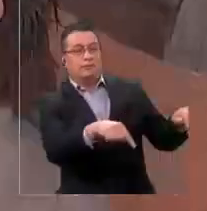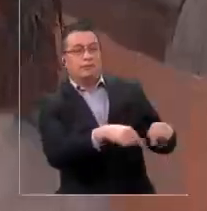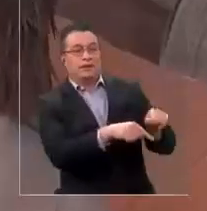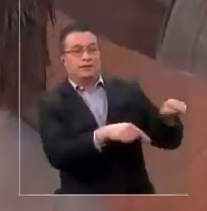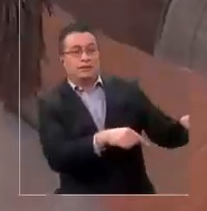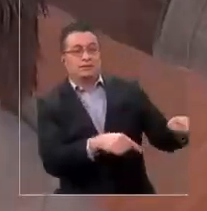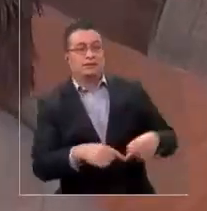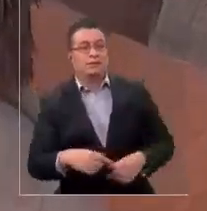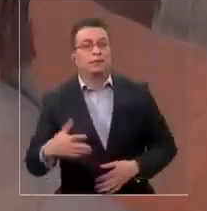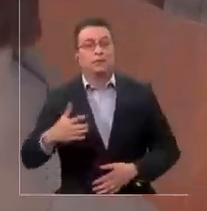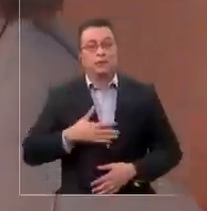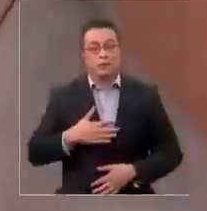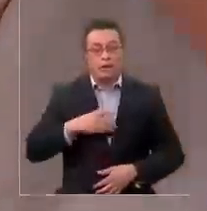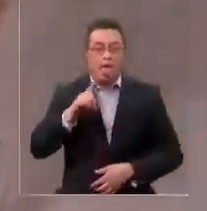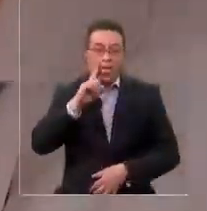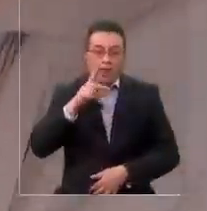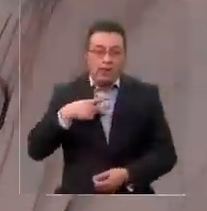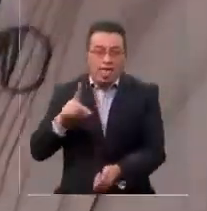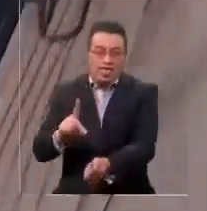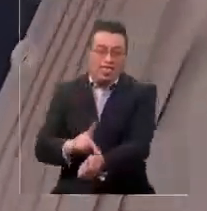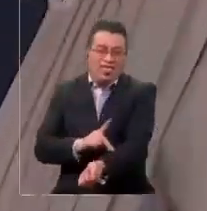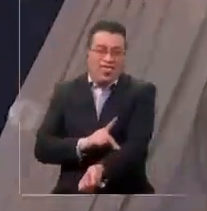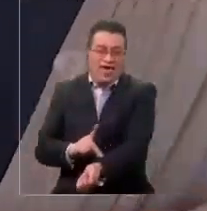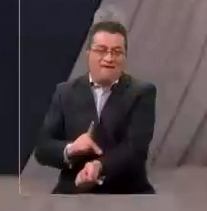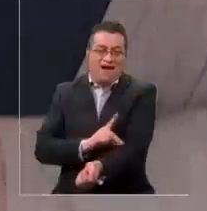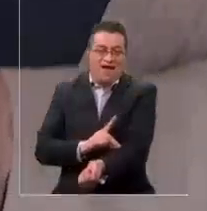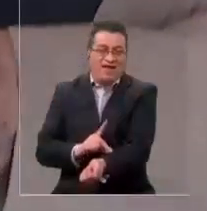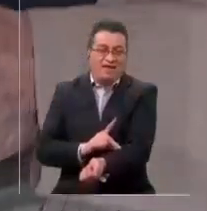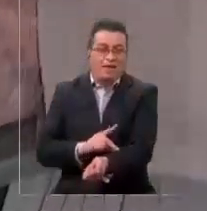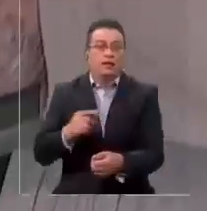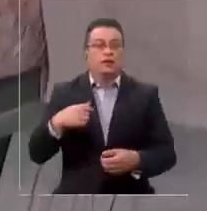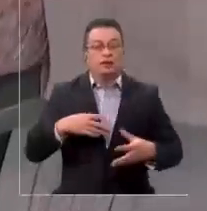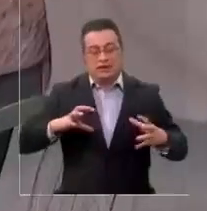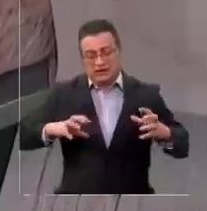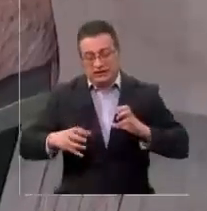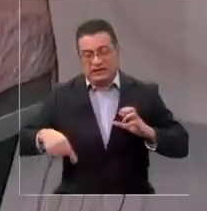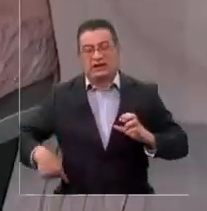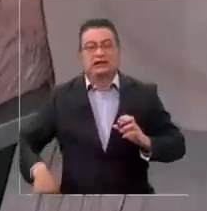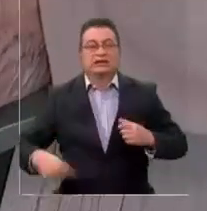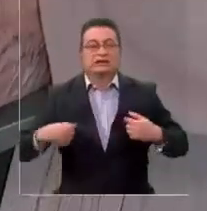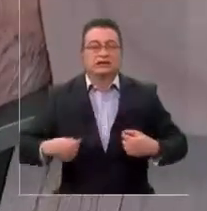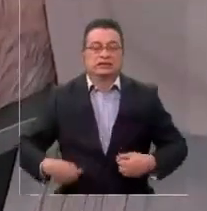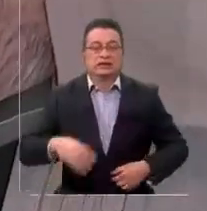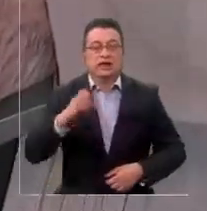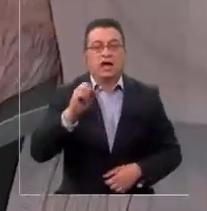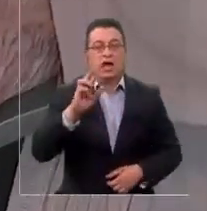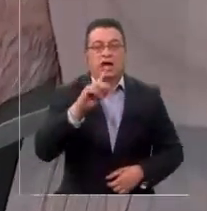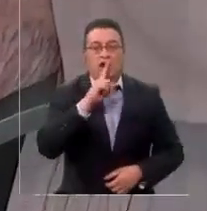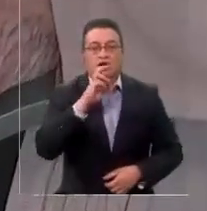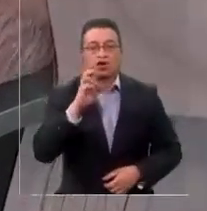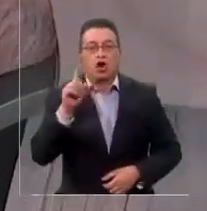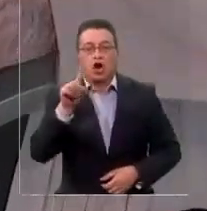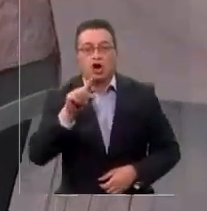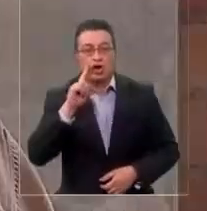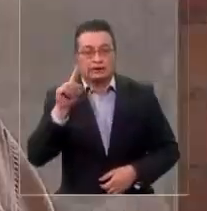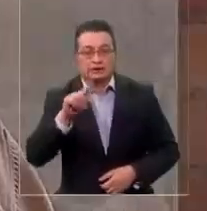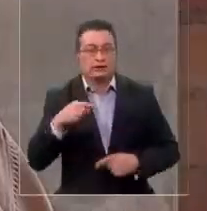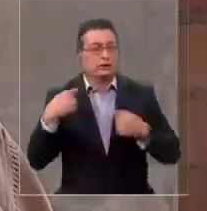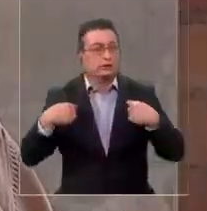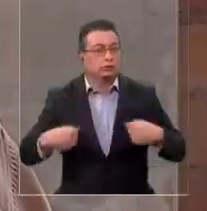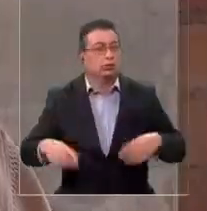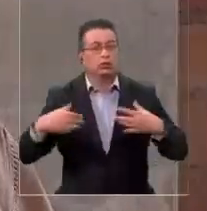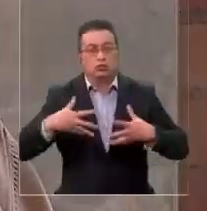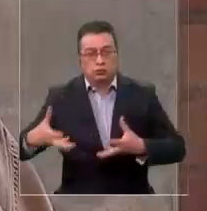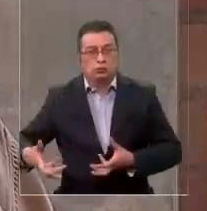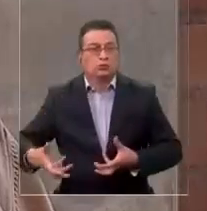piso. Yo soy diabética y tengo una artrosis generalizada. Ahora no han podido ni sacarme así, me han sacado en anda